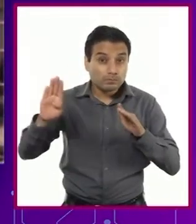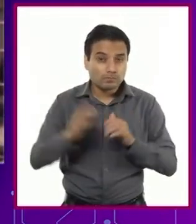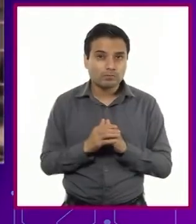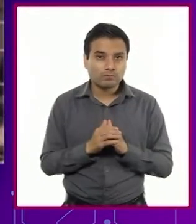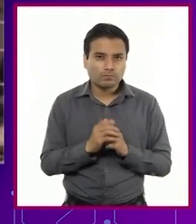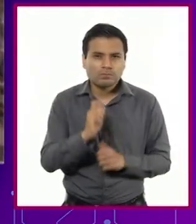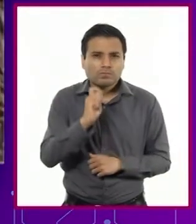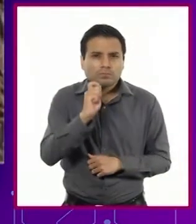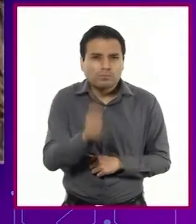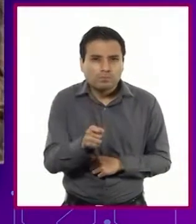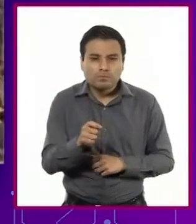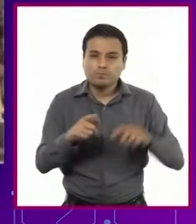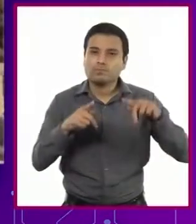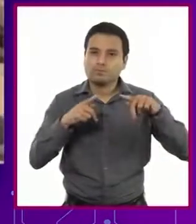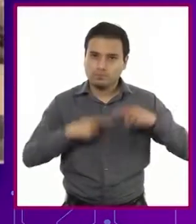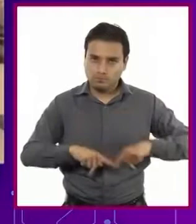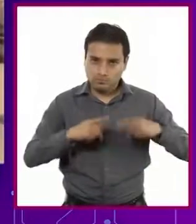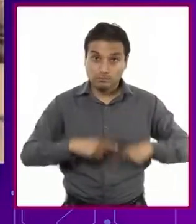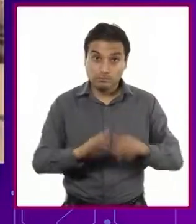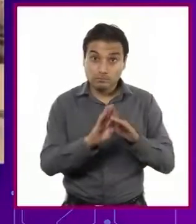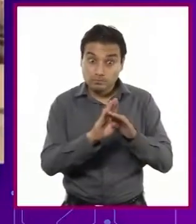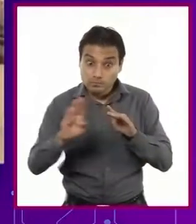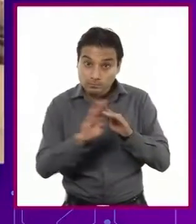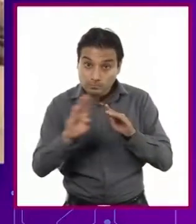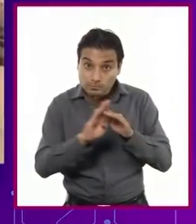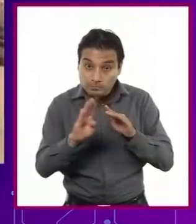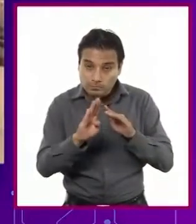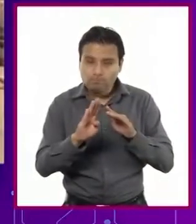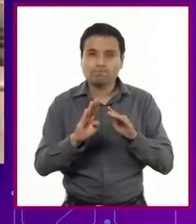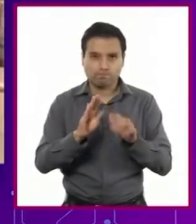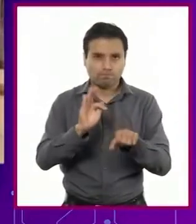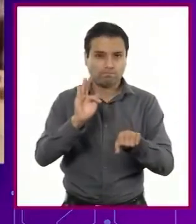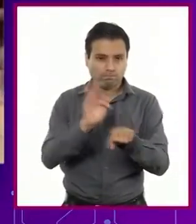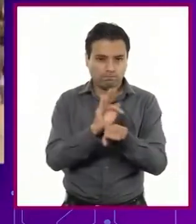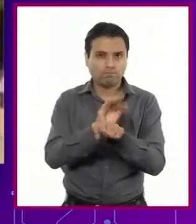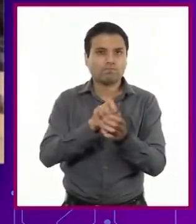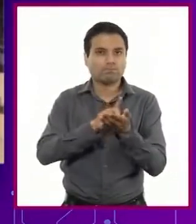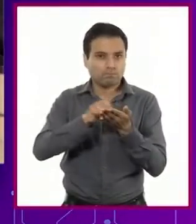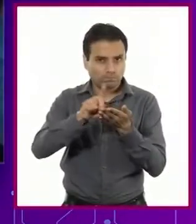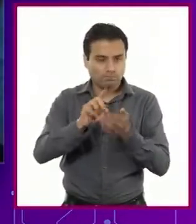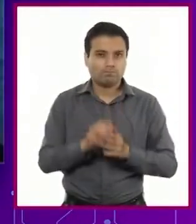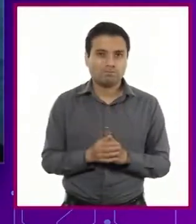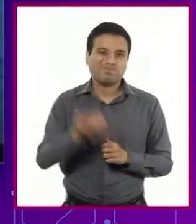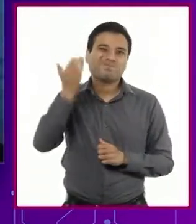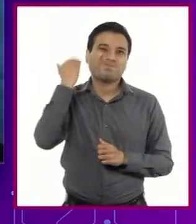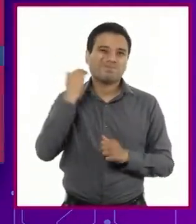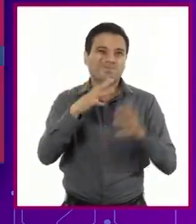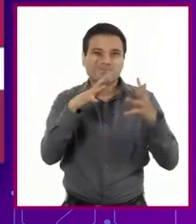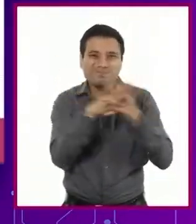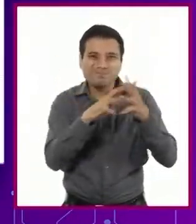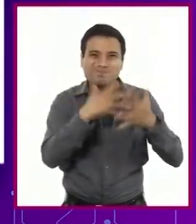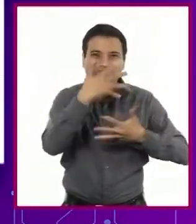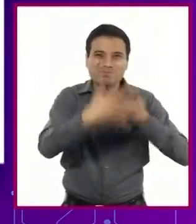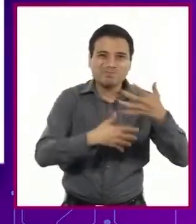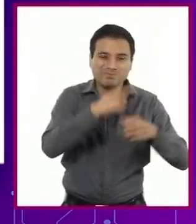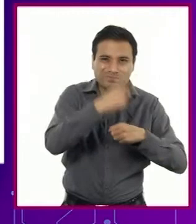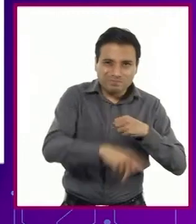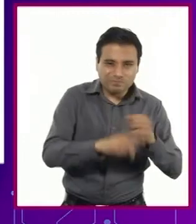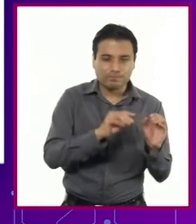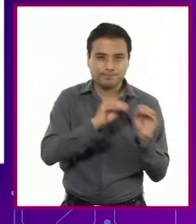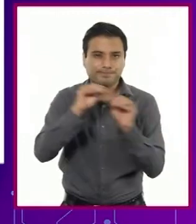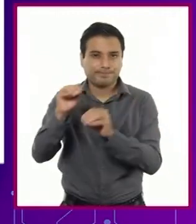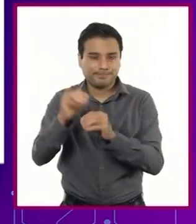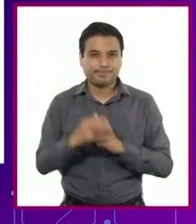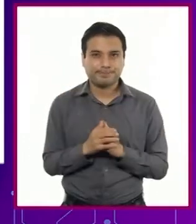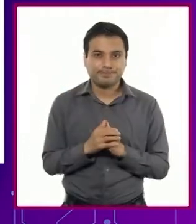proteger los derechos de la población que emigró de sus países de origen debido a la inseguridad que generó la guerra. Aunque de